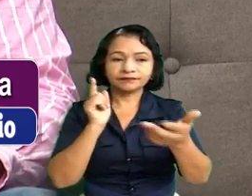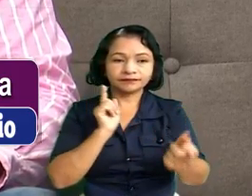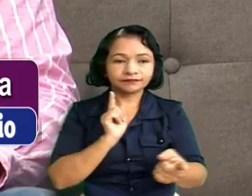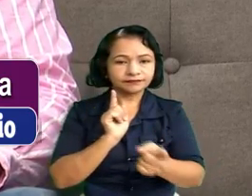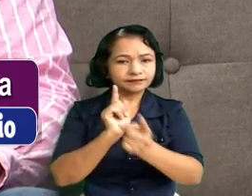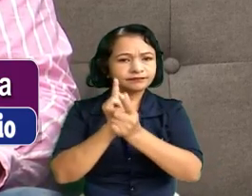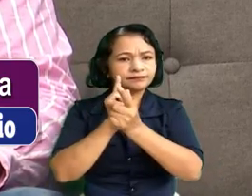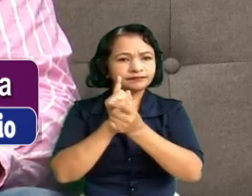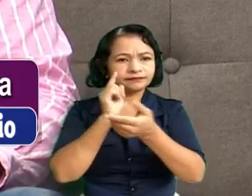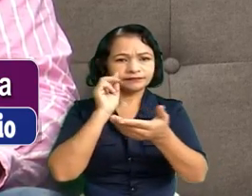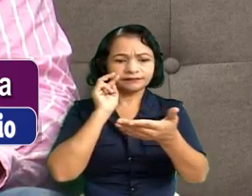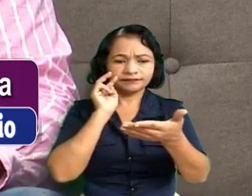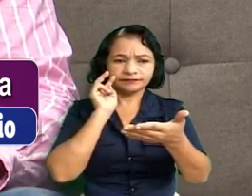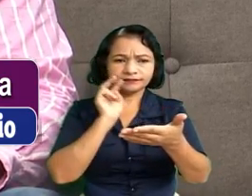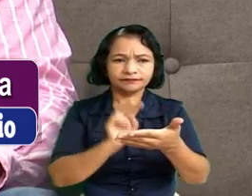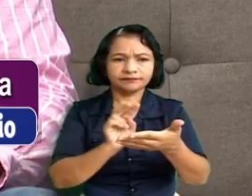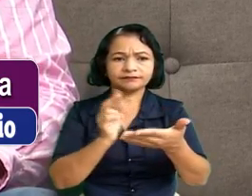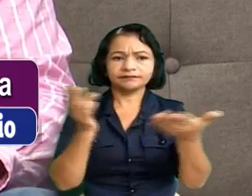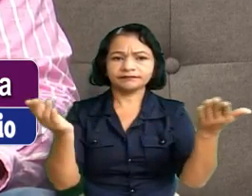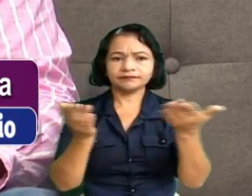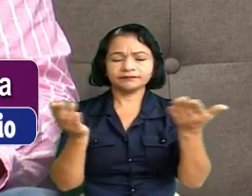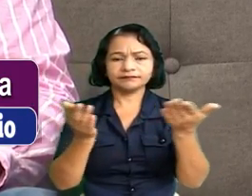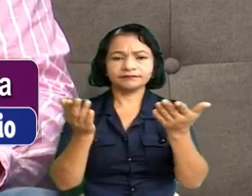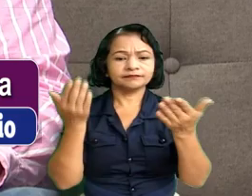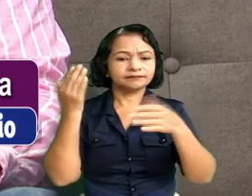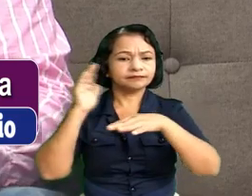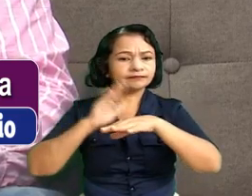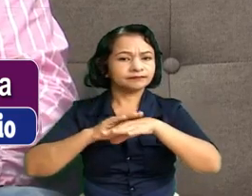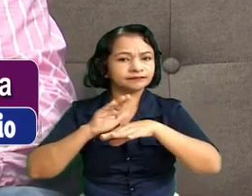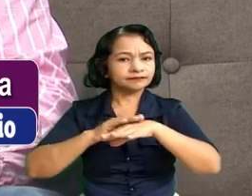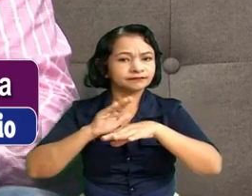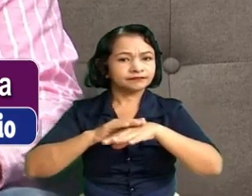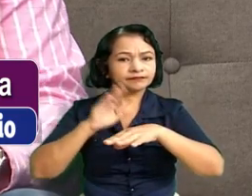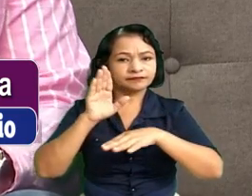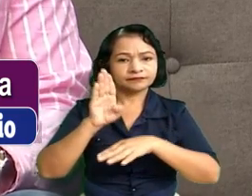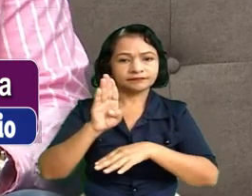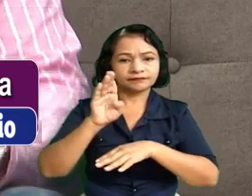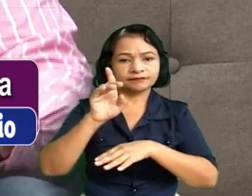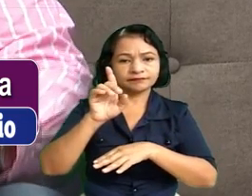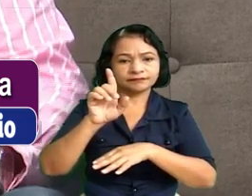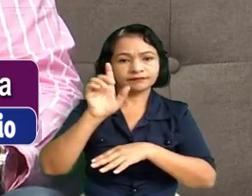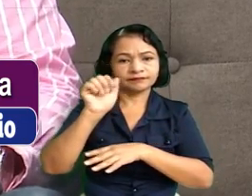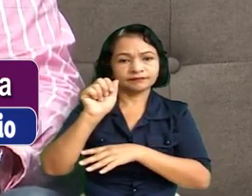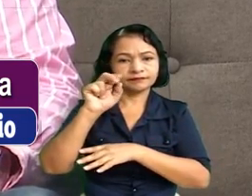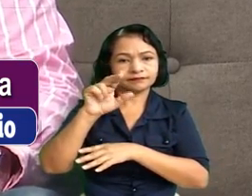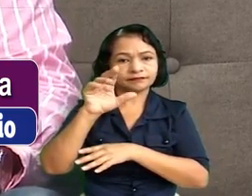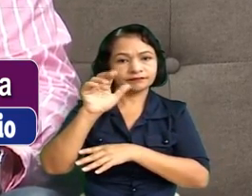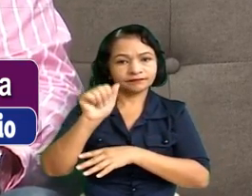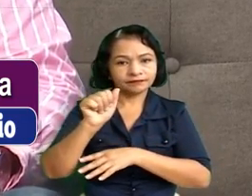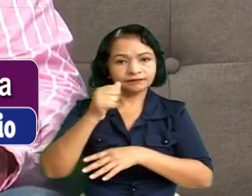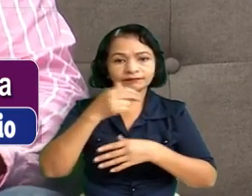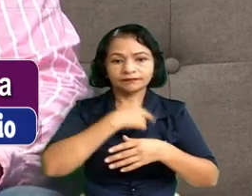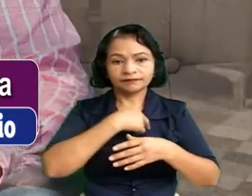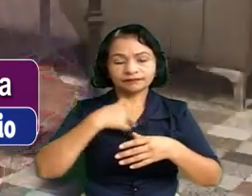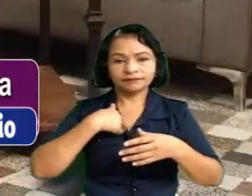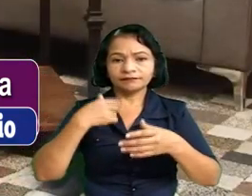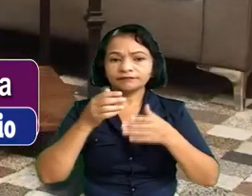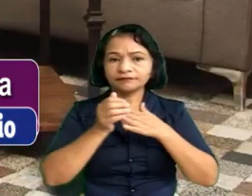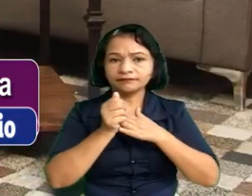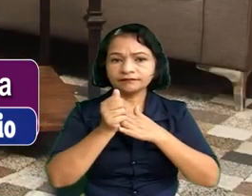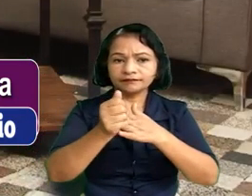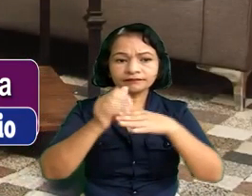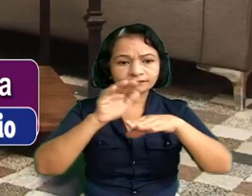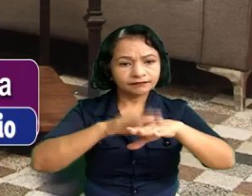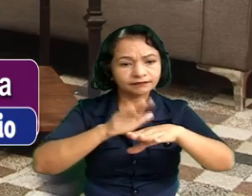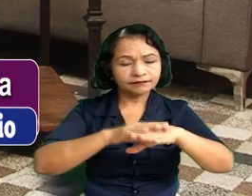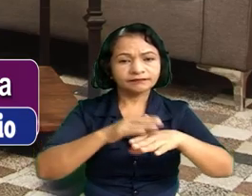encontramos, dice, con las orientaciones brindadas por Blanca Arauz, o sea, ella también asumía roles de dirección. Entender